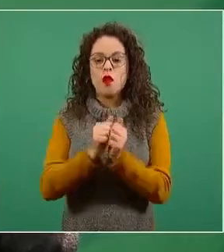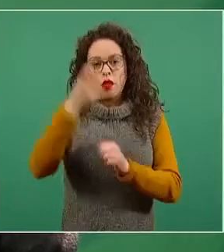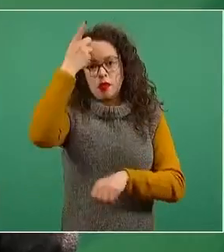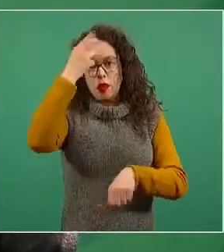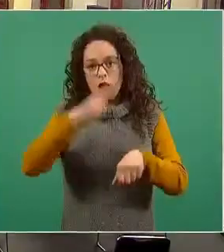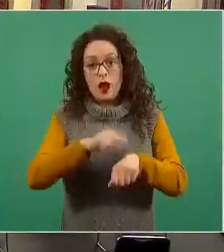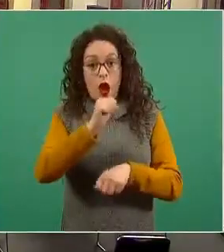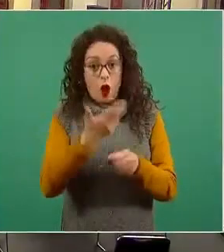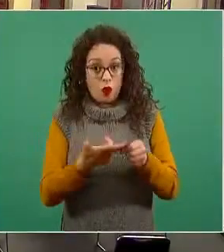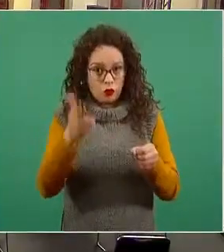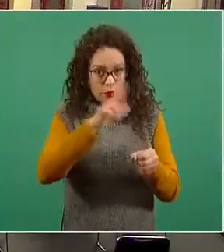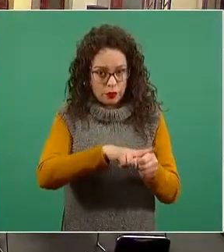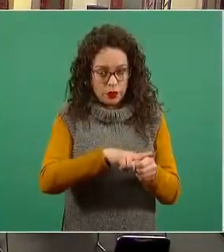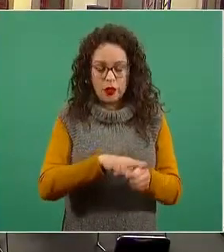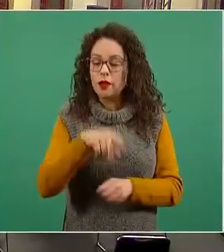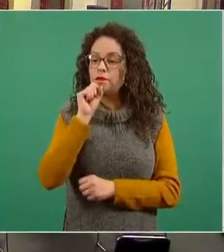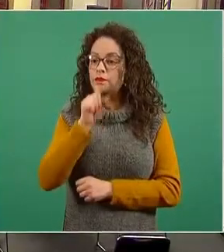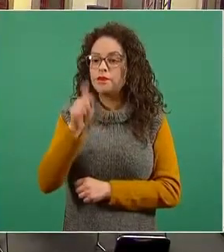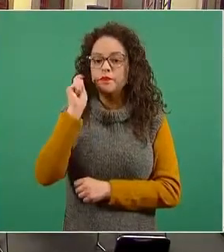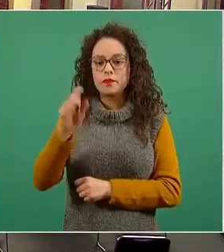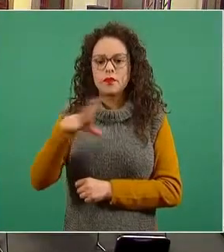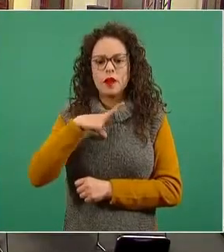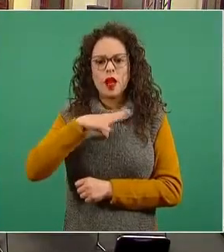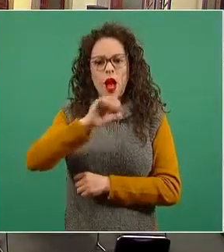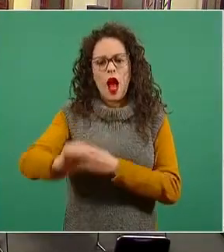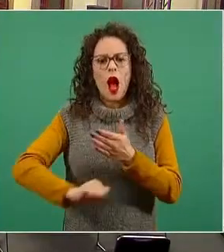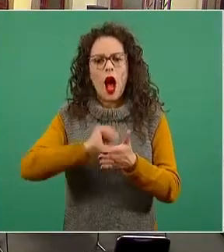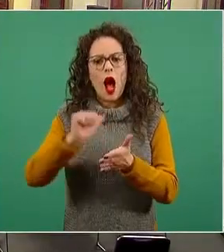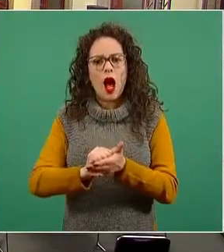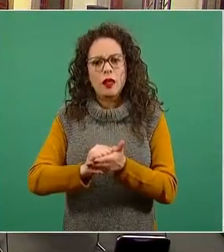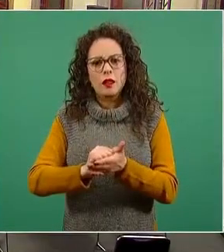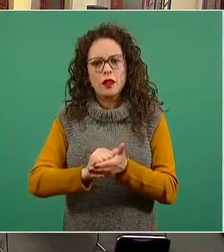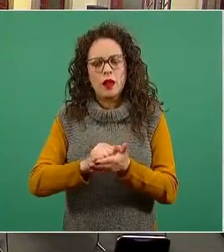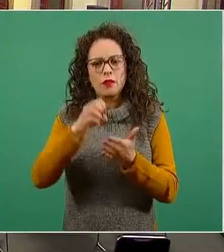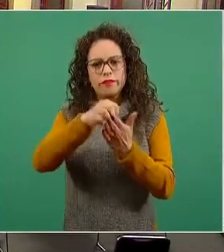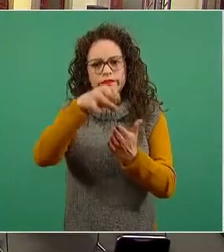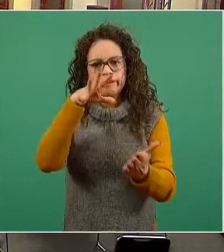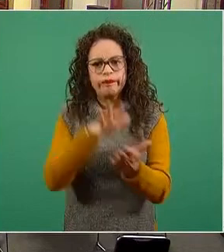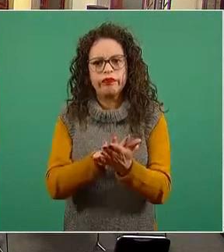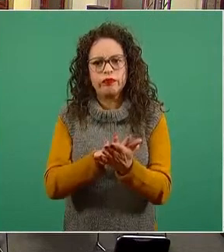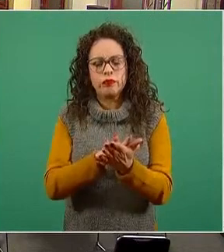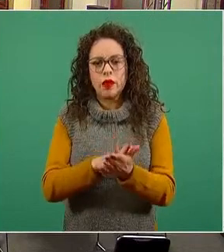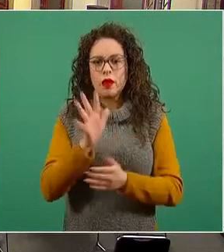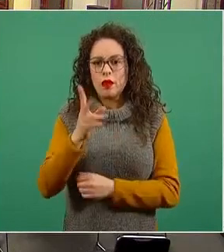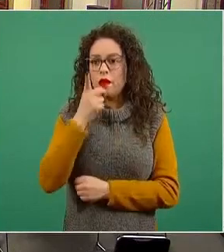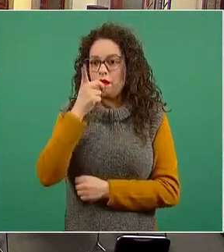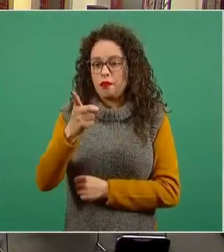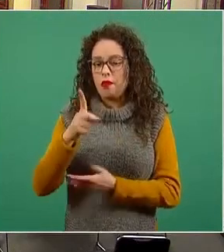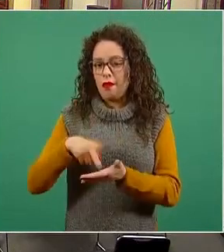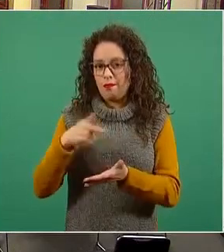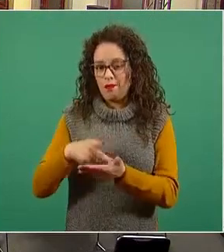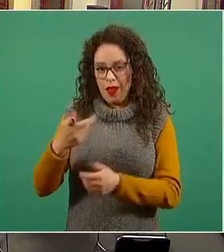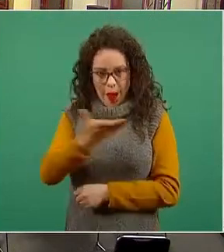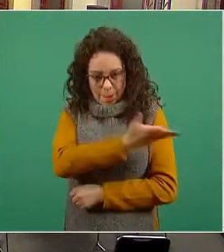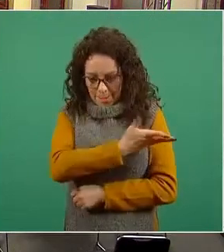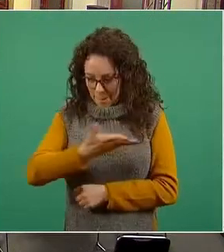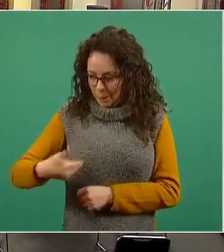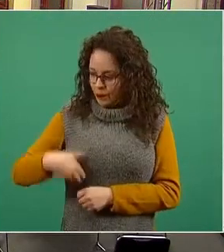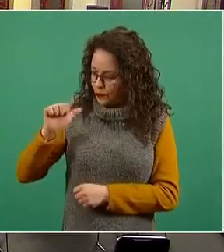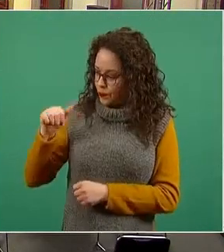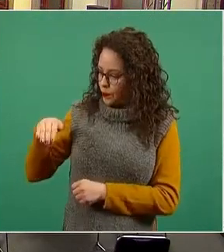Está previsto también un elemento del acta de hechos, el acta circunstancial, que esto lo ha mencionado el presidente, nos permite tener